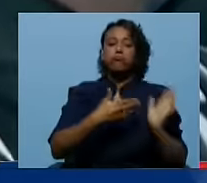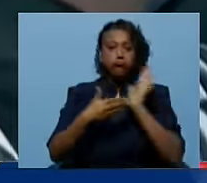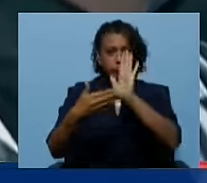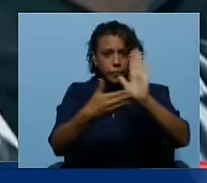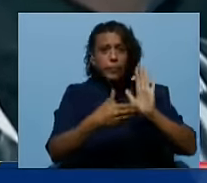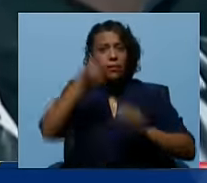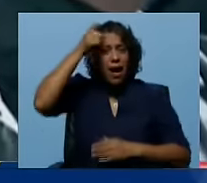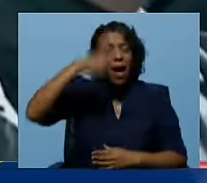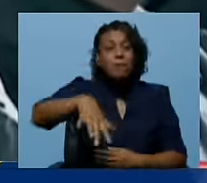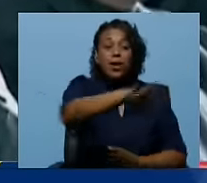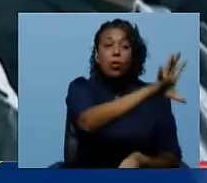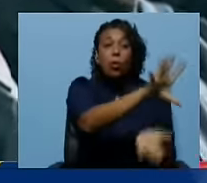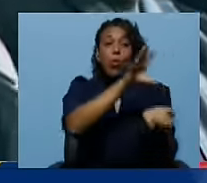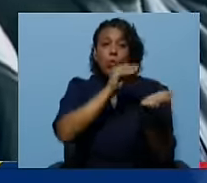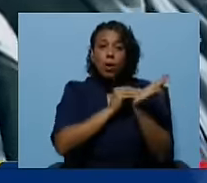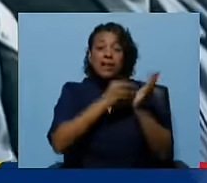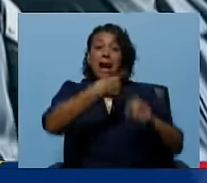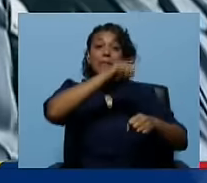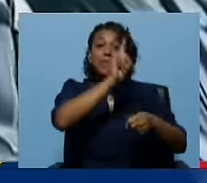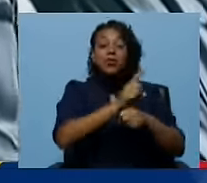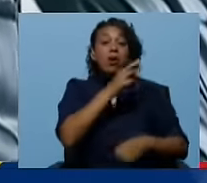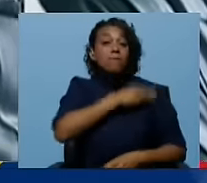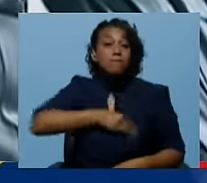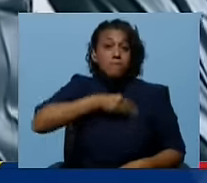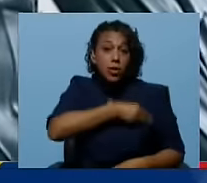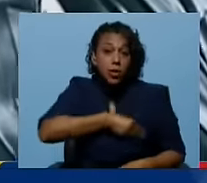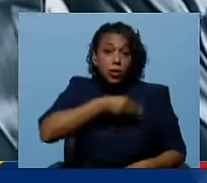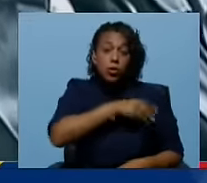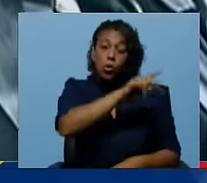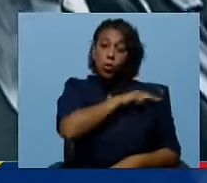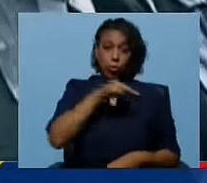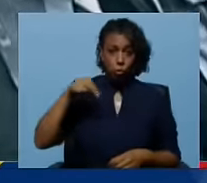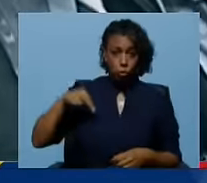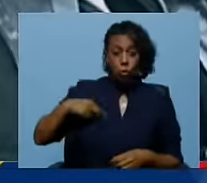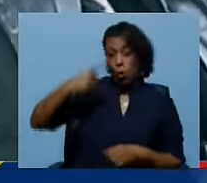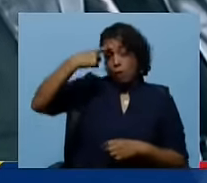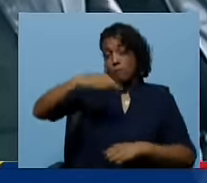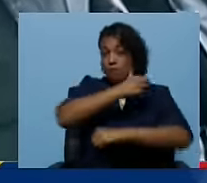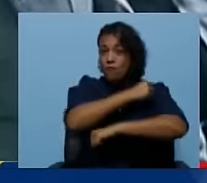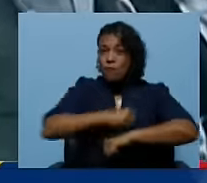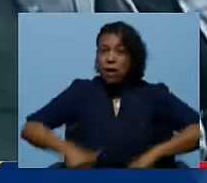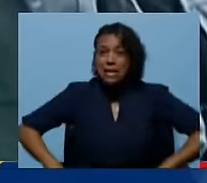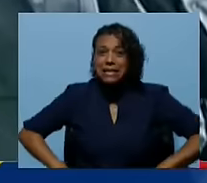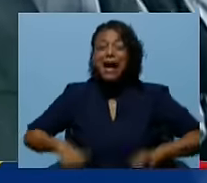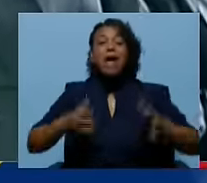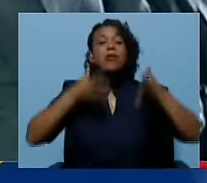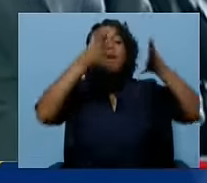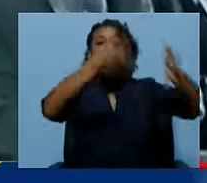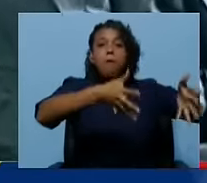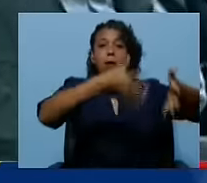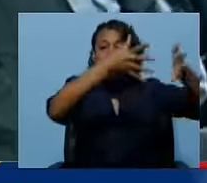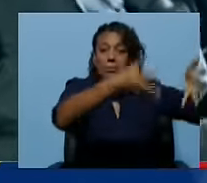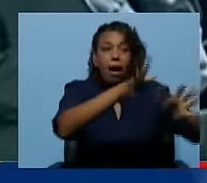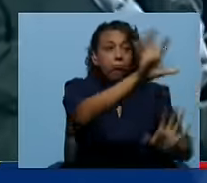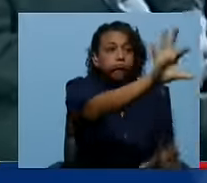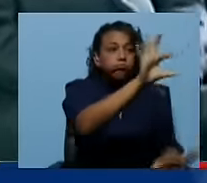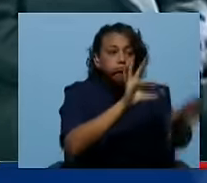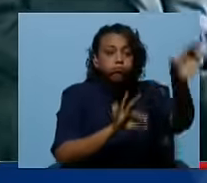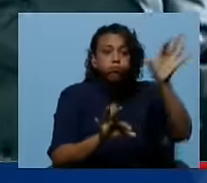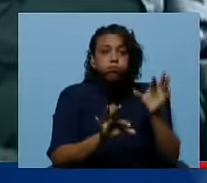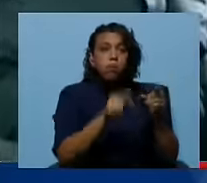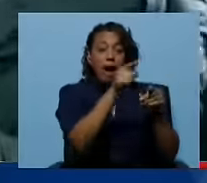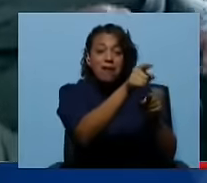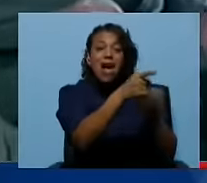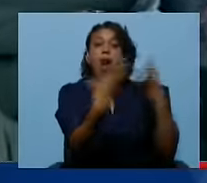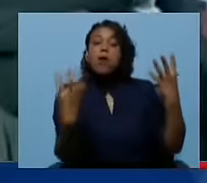a nuestro pueblo, y la principal misión de nosotros como Fuerza Armada y Policía es